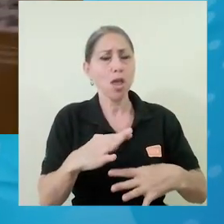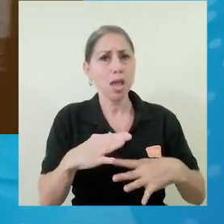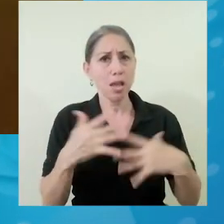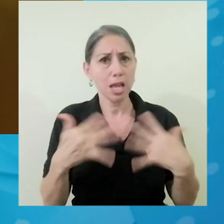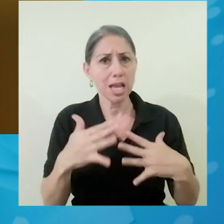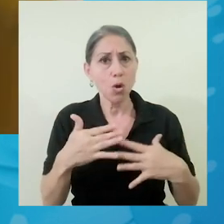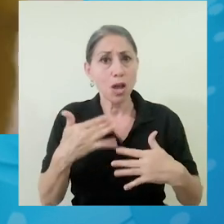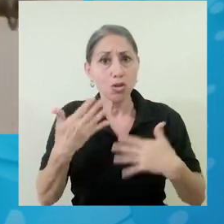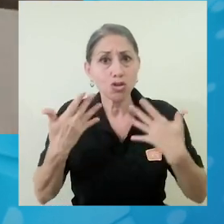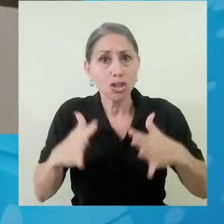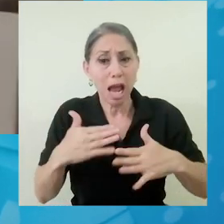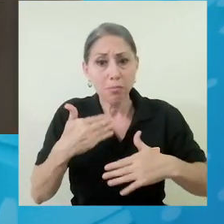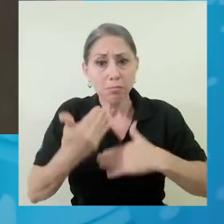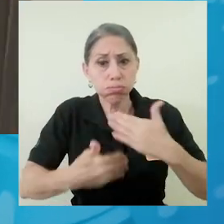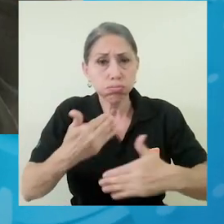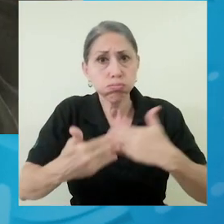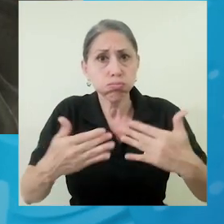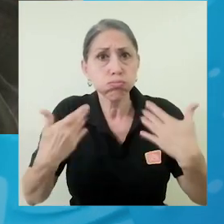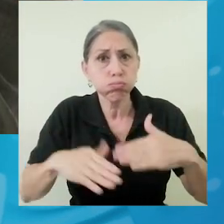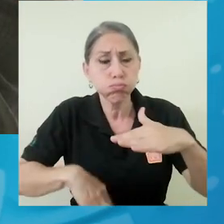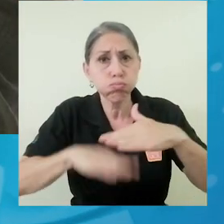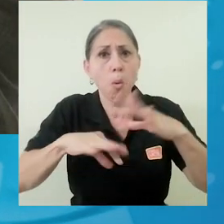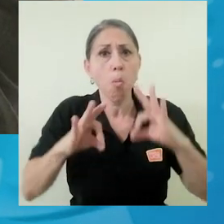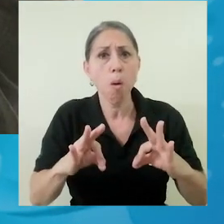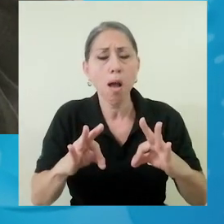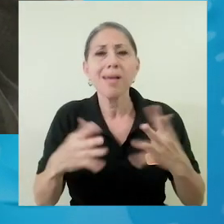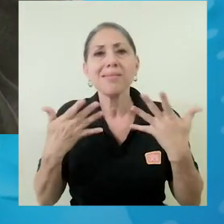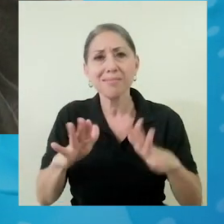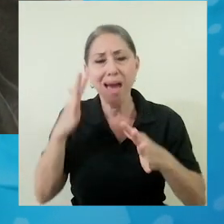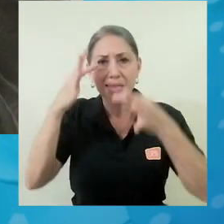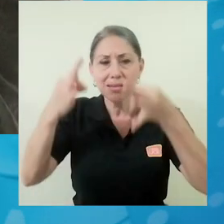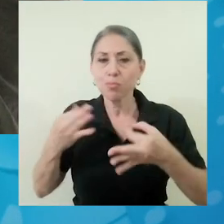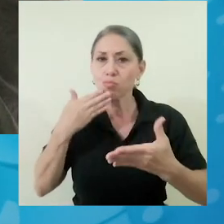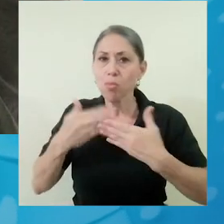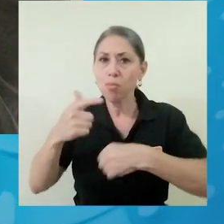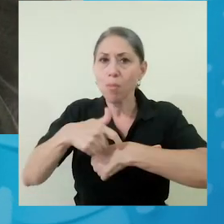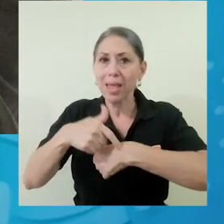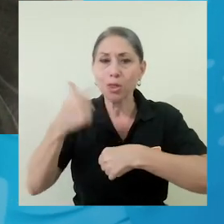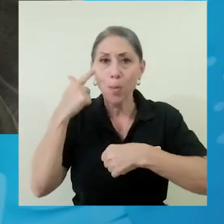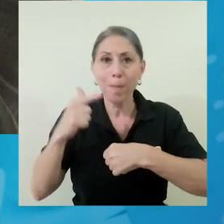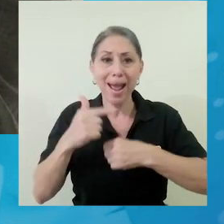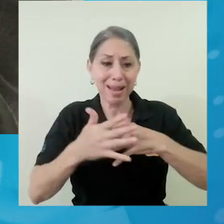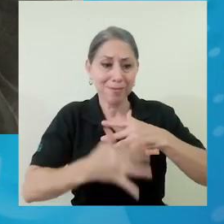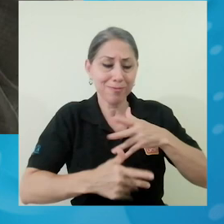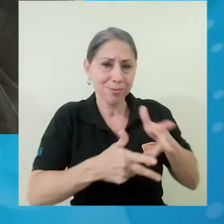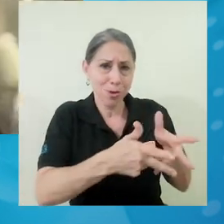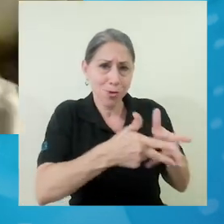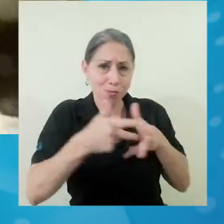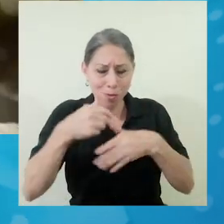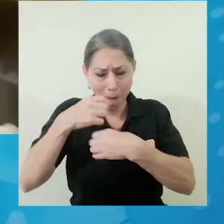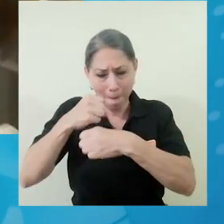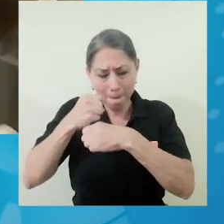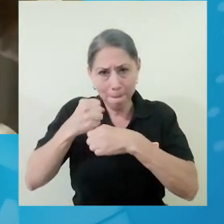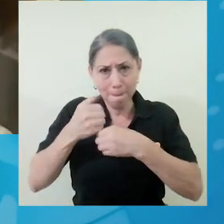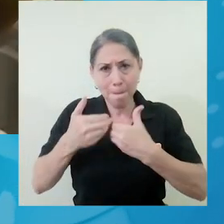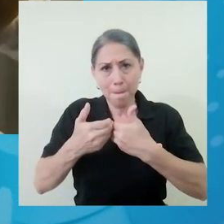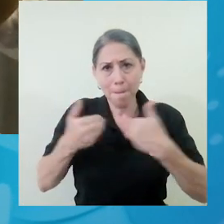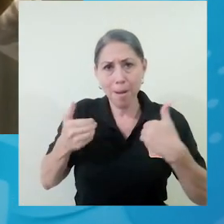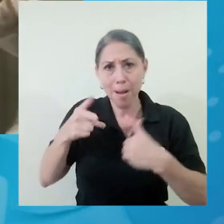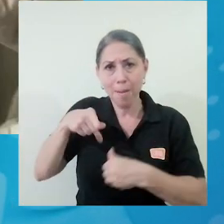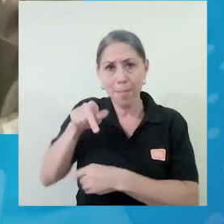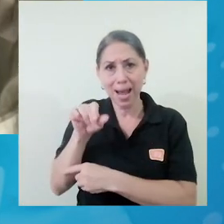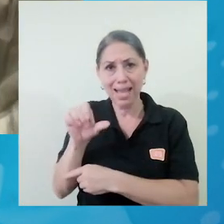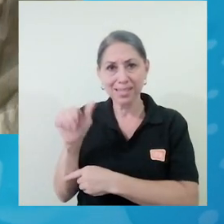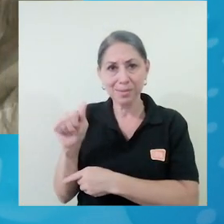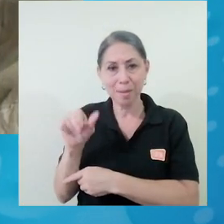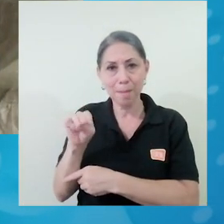ya la producción no aumentaba, decidimos que ya era un buen momento para extraer el plasma. De la sangre que se extrajo de